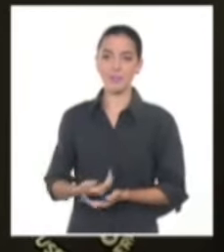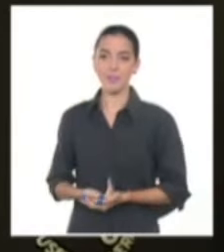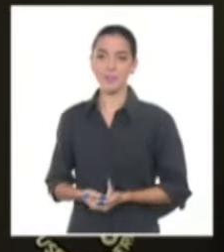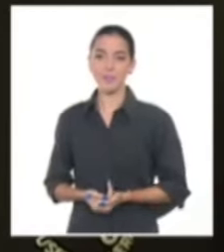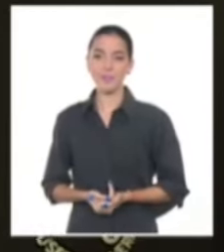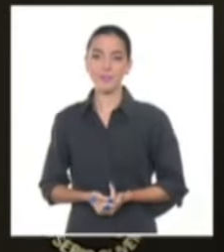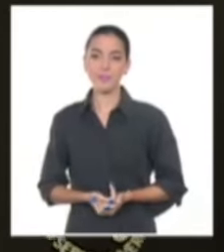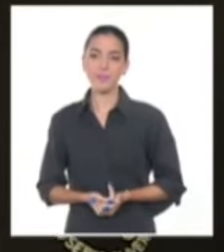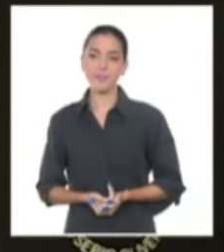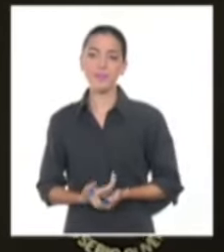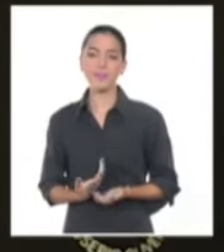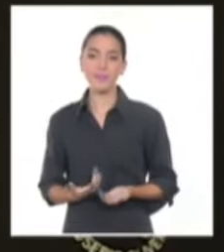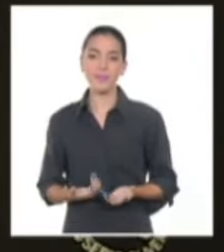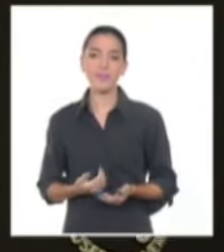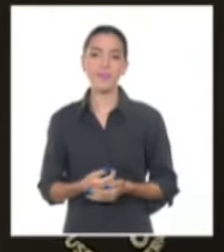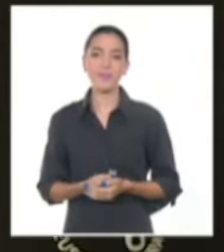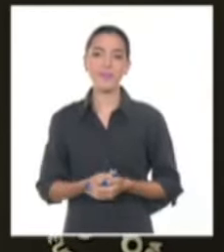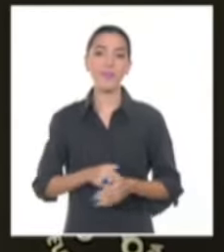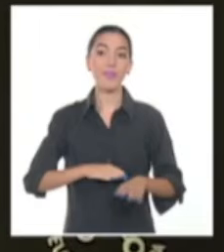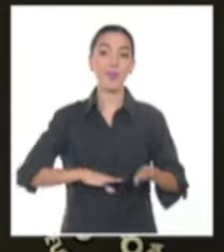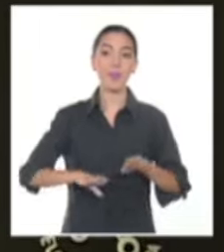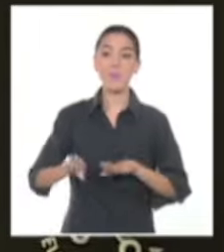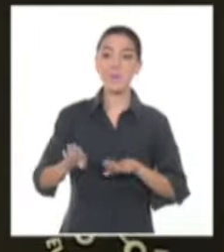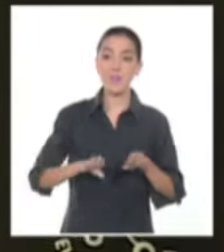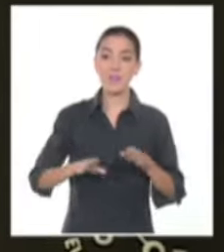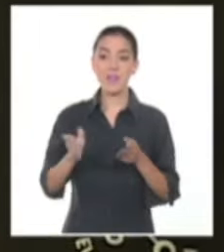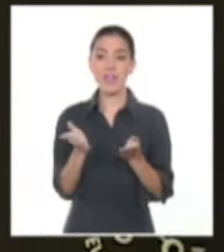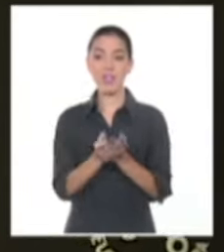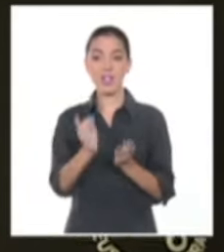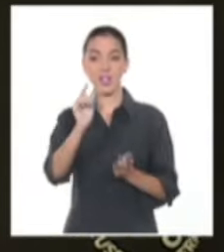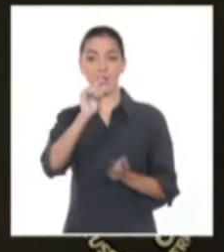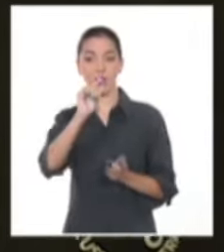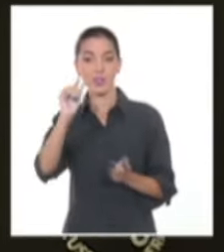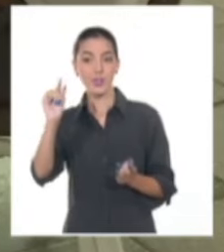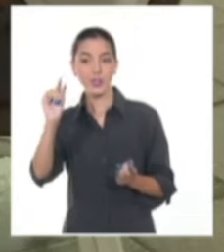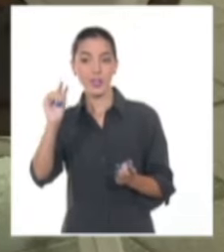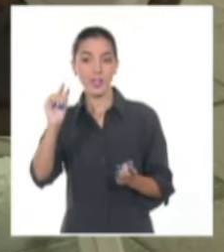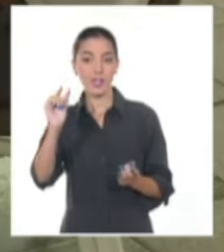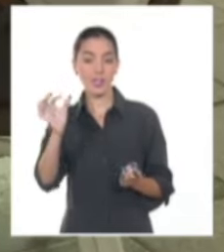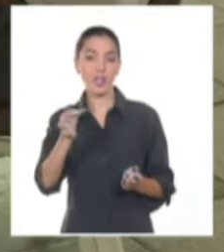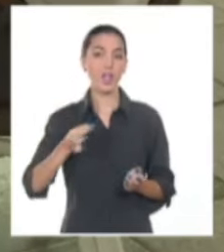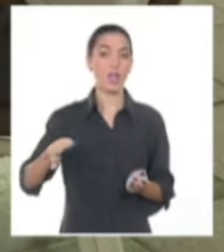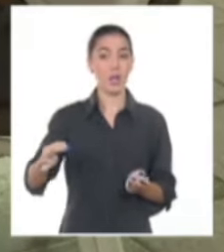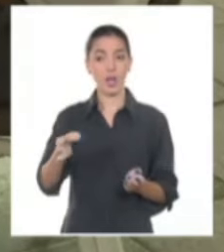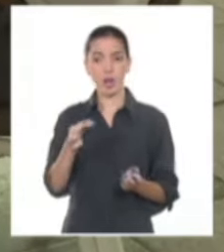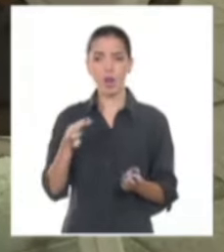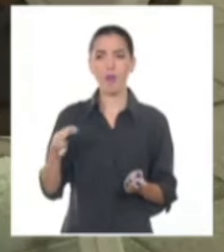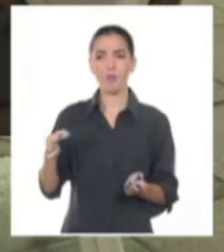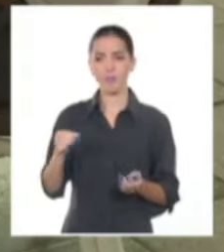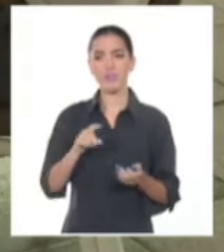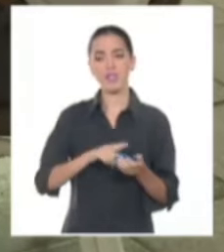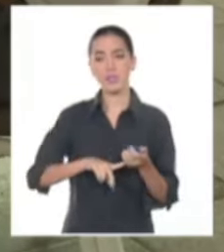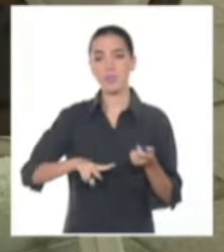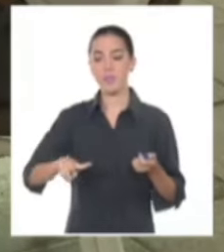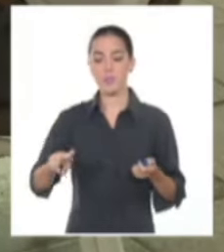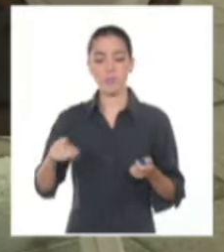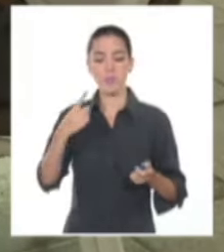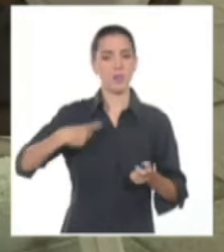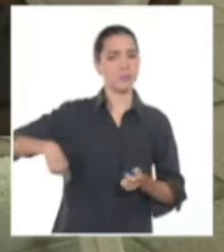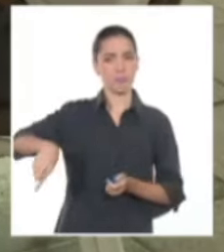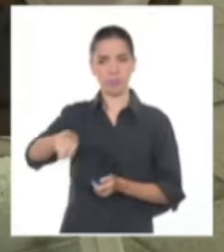También contamos con la preparación de estudiantes de todos los municipios de la provincia. Sin dudas, la vocacional de Santi